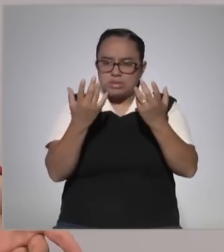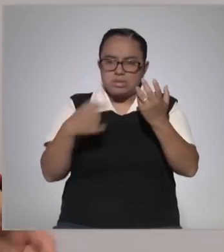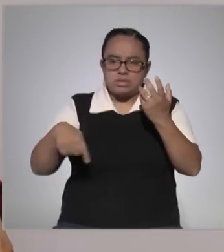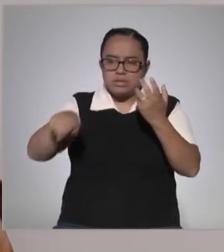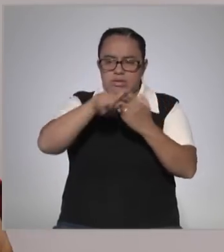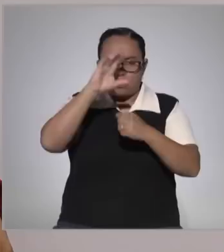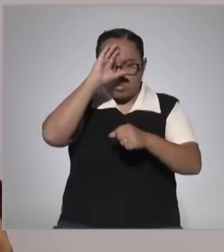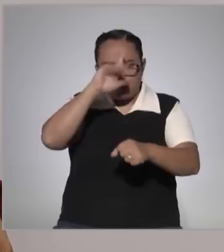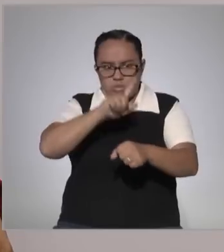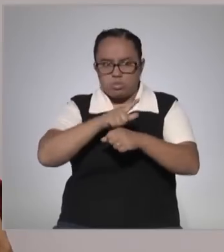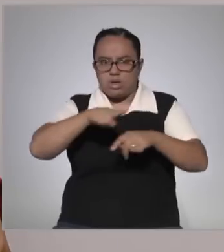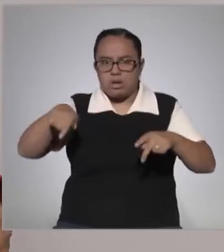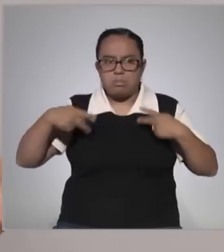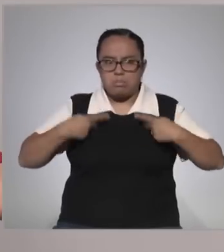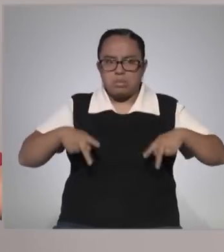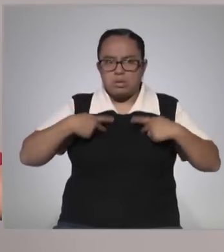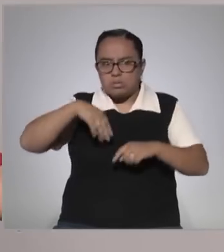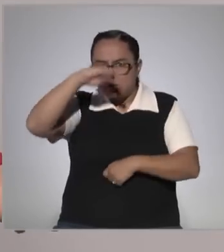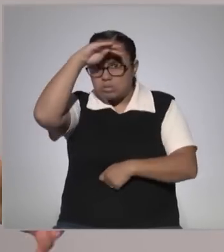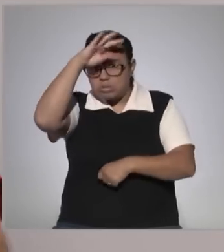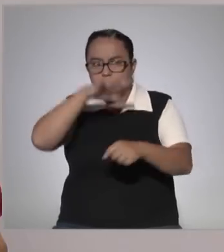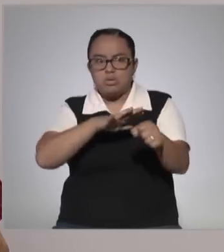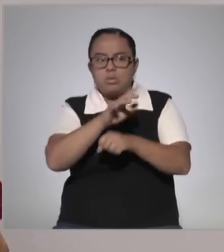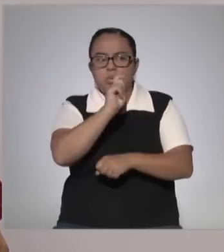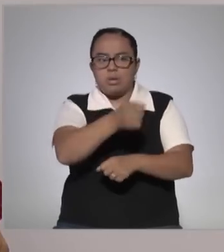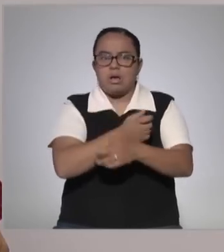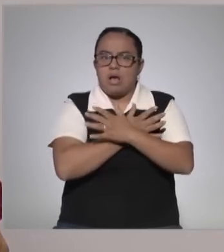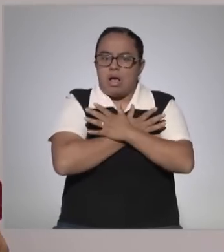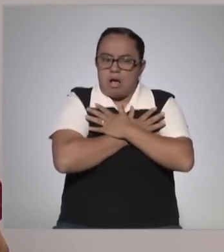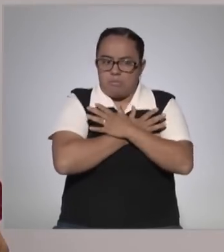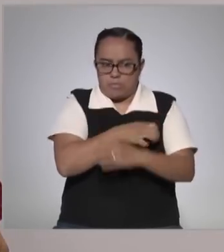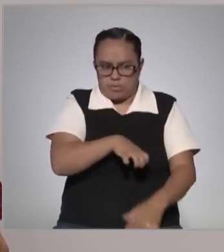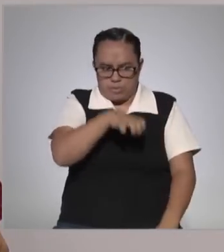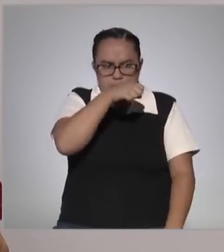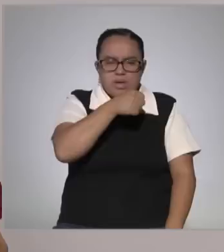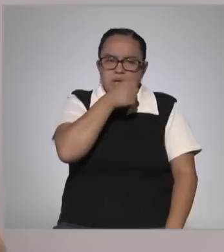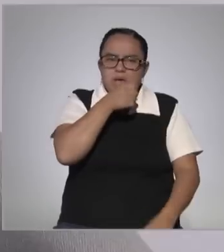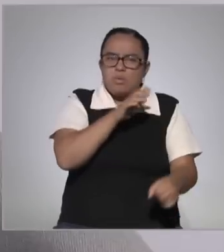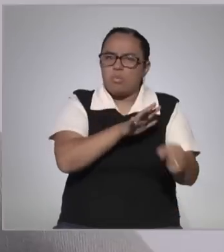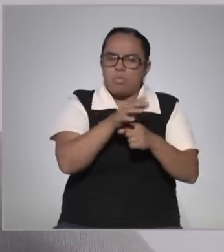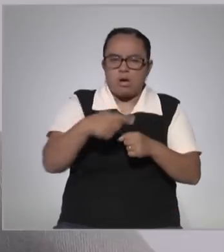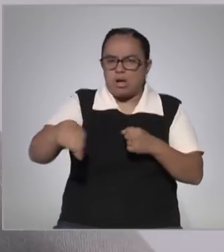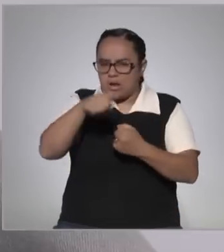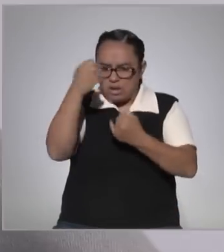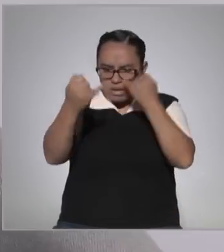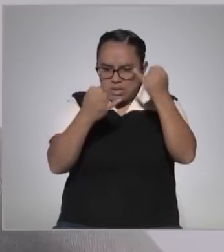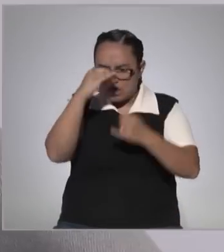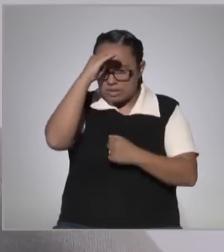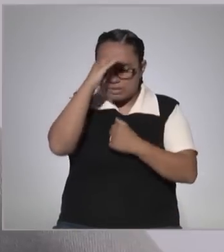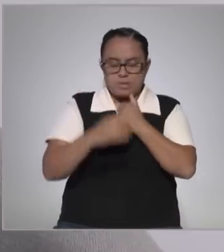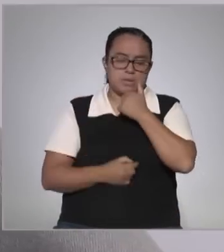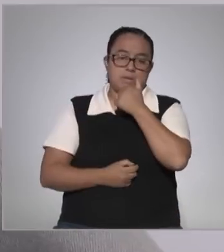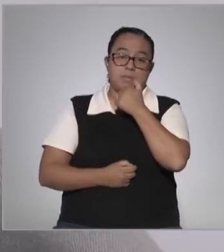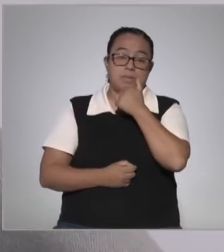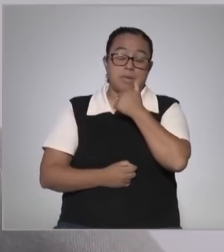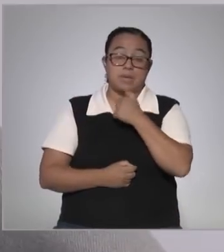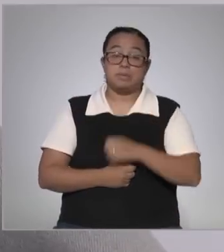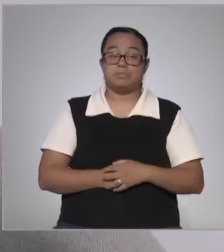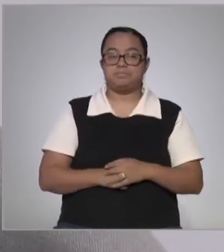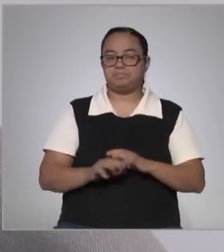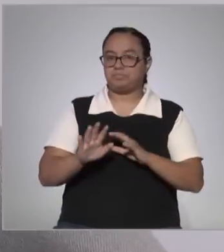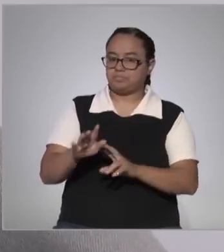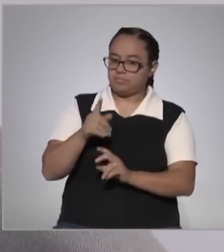nivel cultural, sobre el amor en las personas adultas mayores. Bueno, primeramente